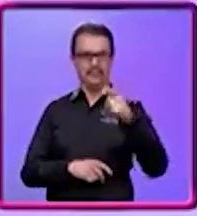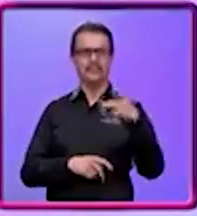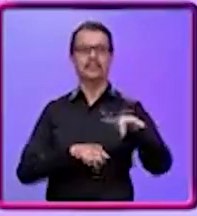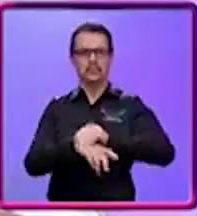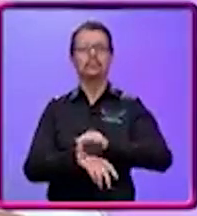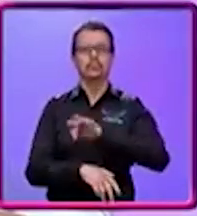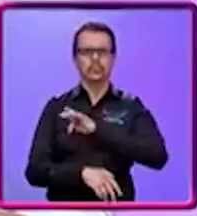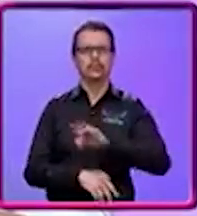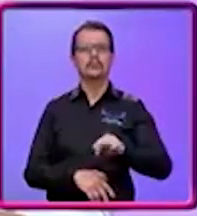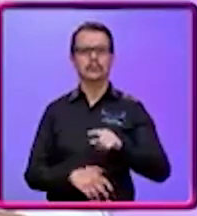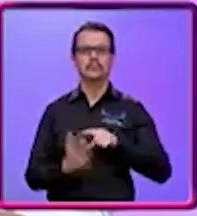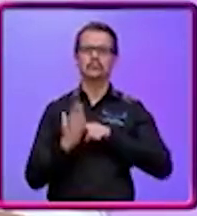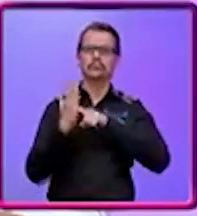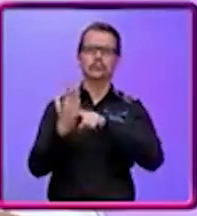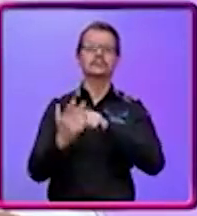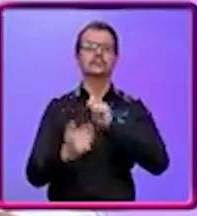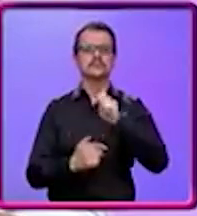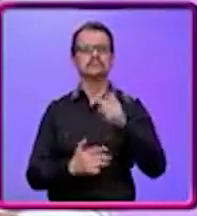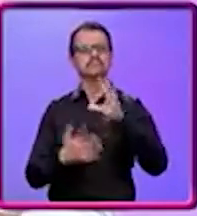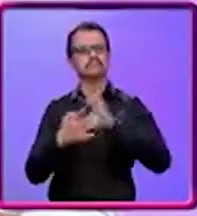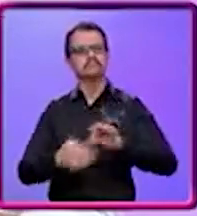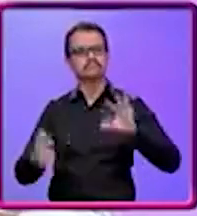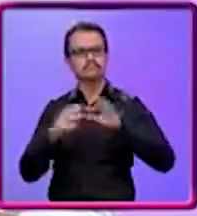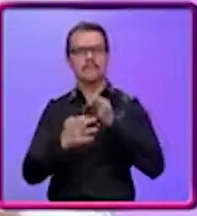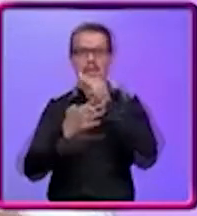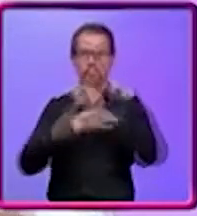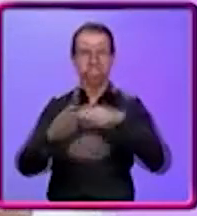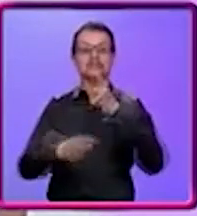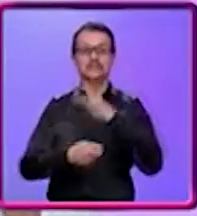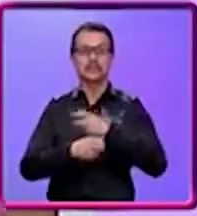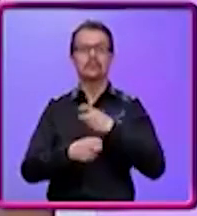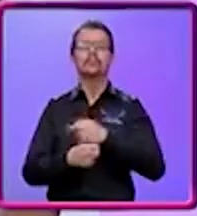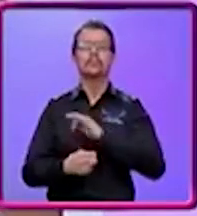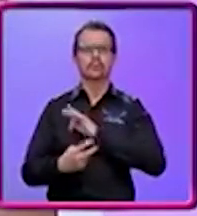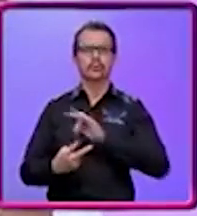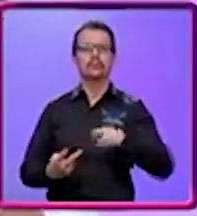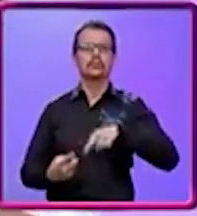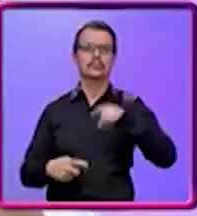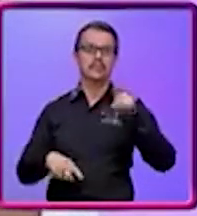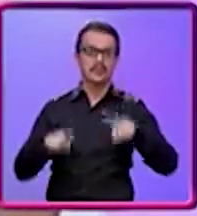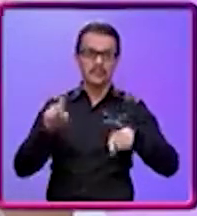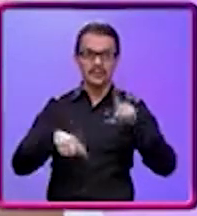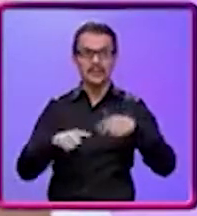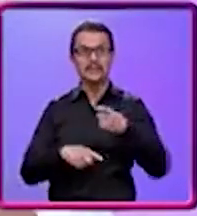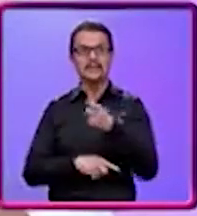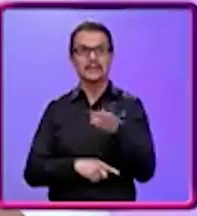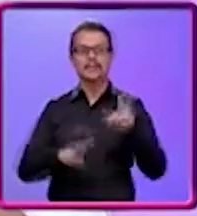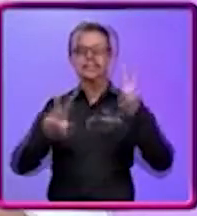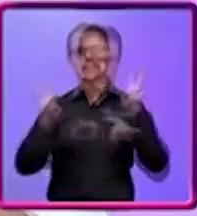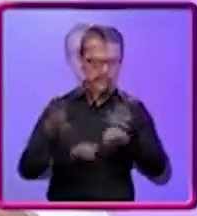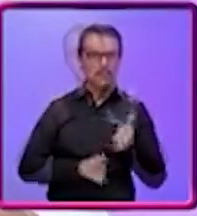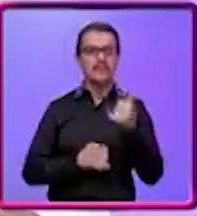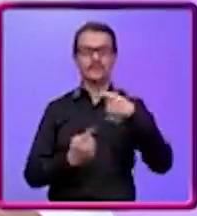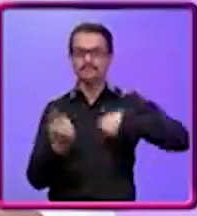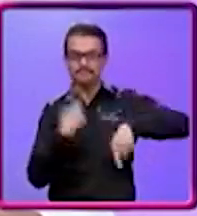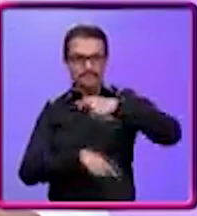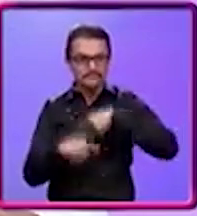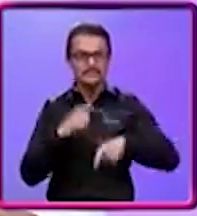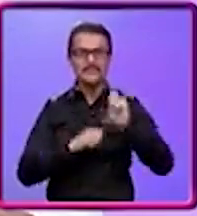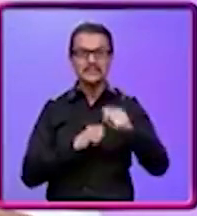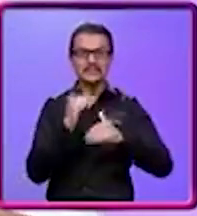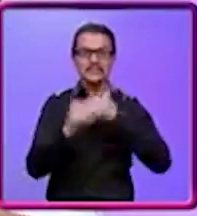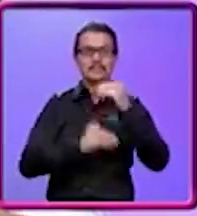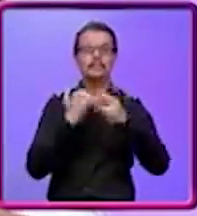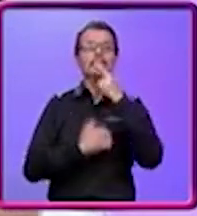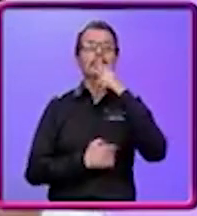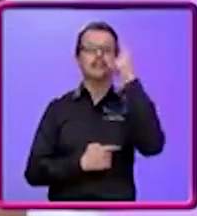propuestas durante un minuto cada uno se presentó ante la audiencia previo a precisar sus ideas de desarrollo en tres segmentos en lo que fue